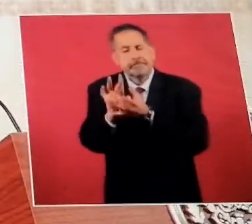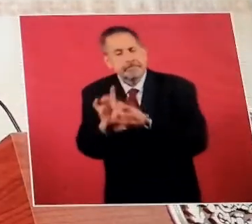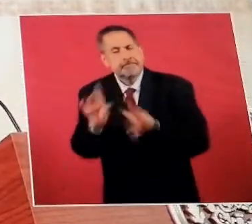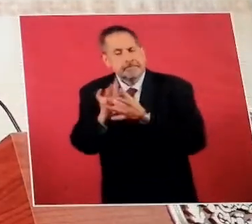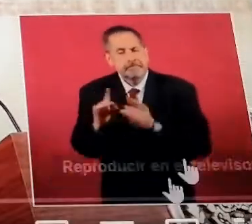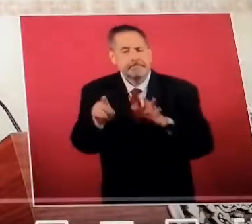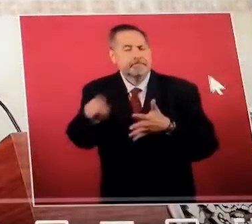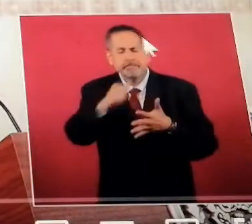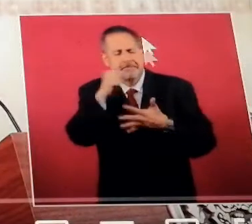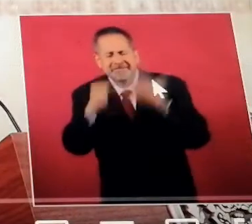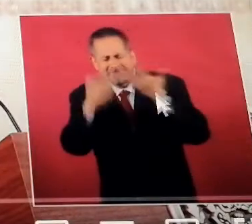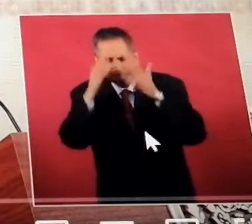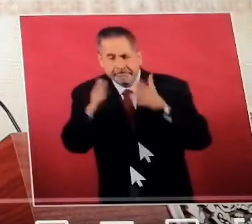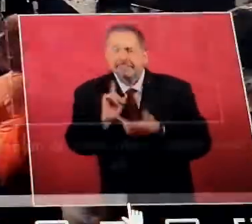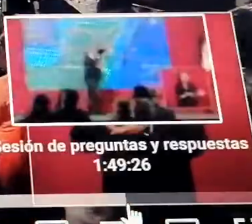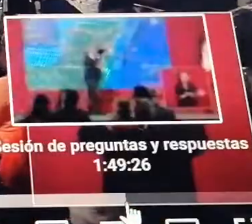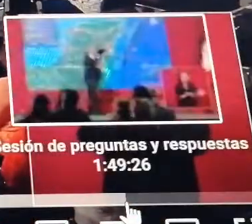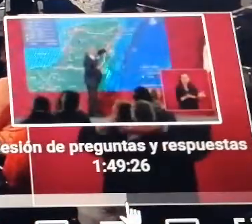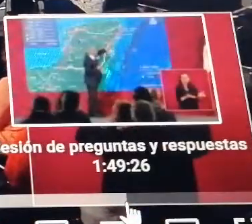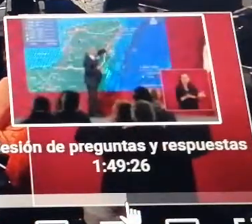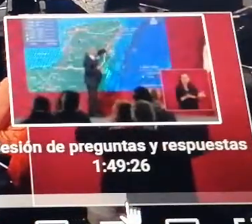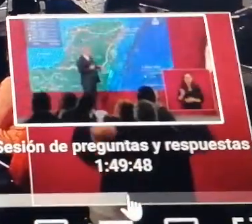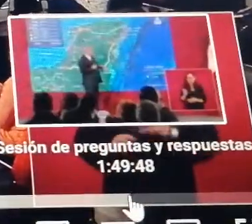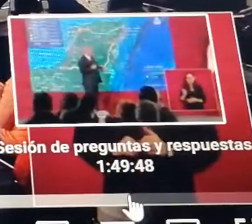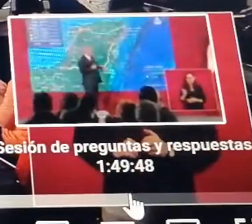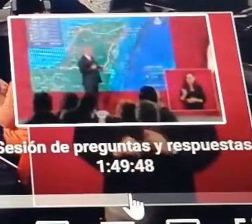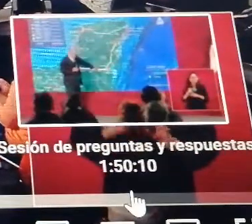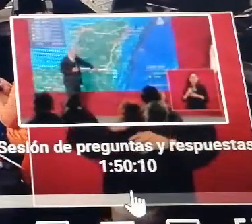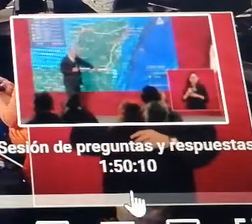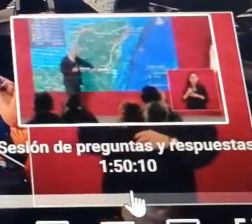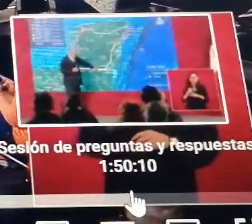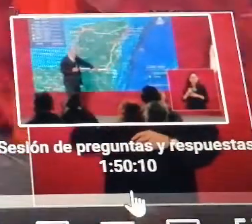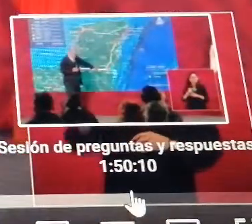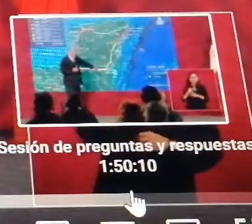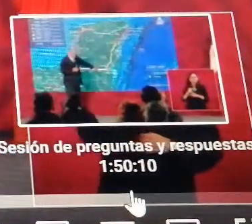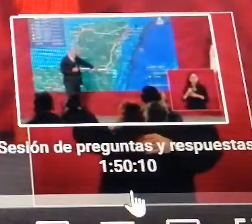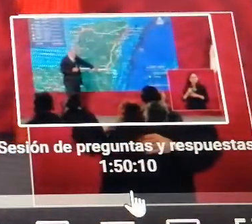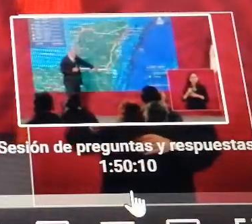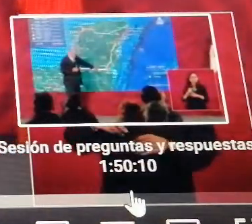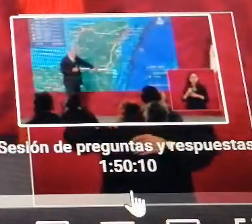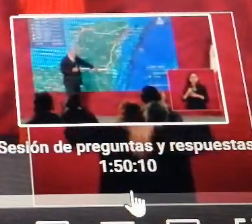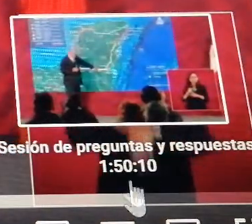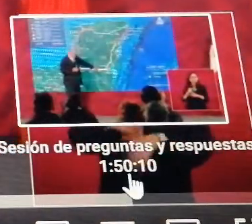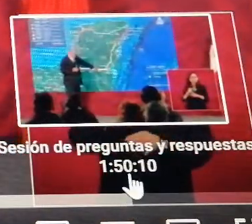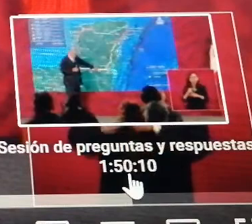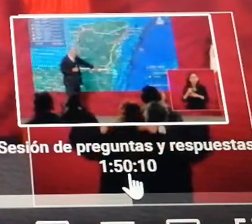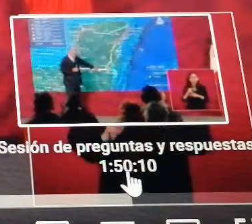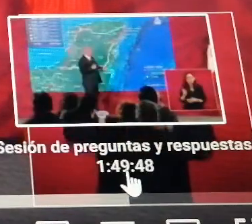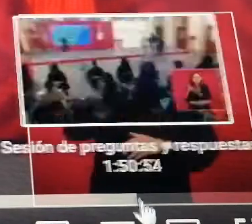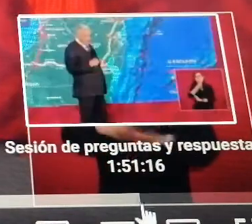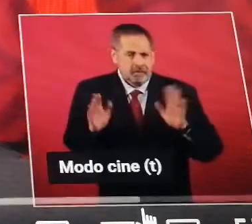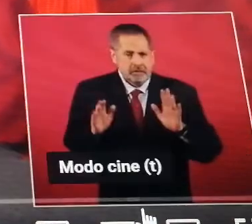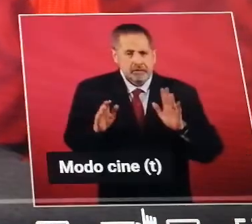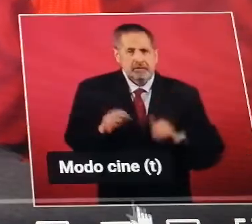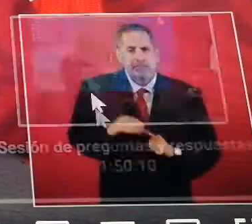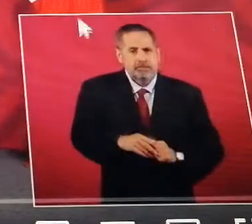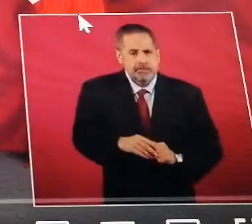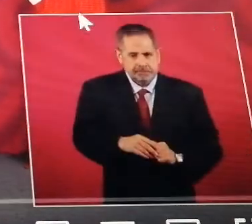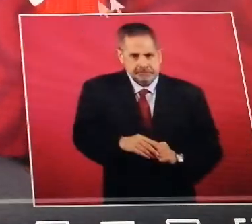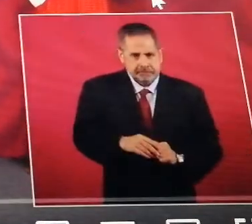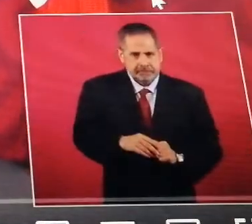tienen todos los elementos. Ahí hay tres. Hay casos en donde es disciplina, es